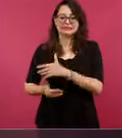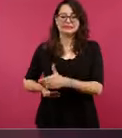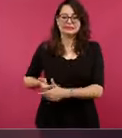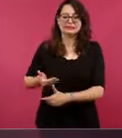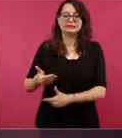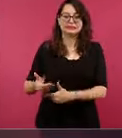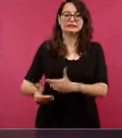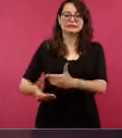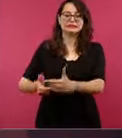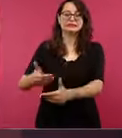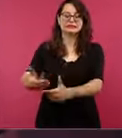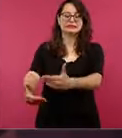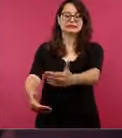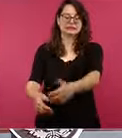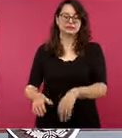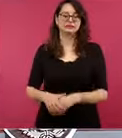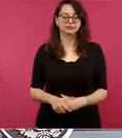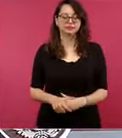Y